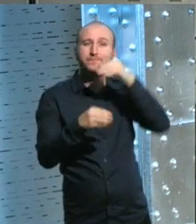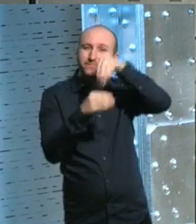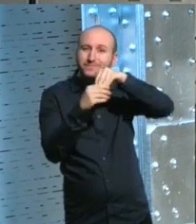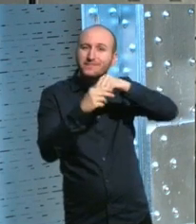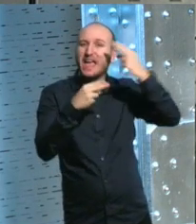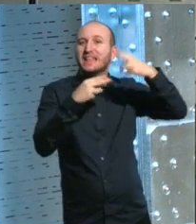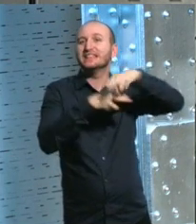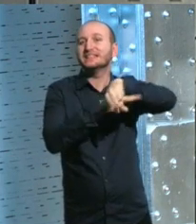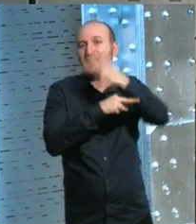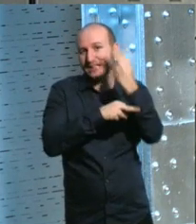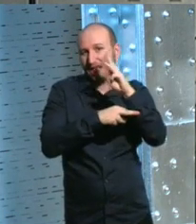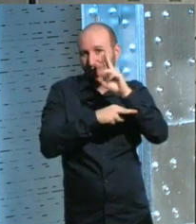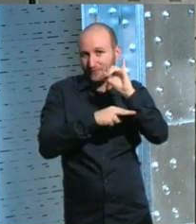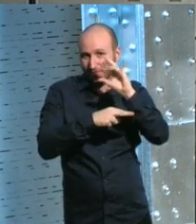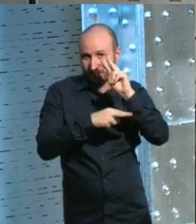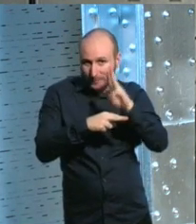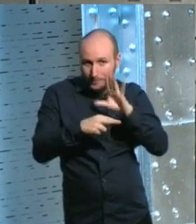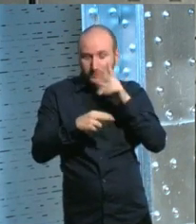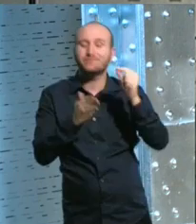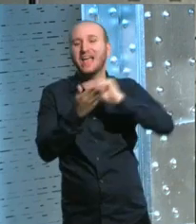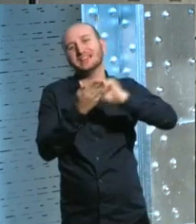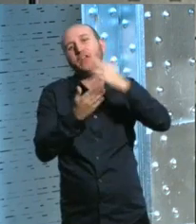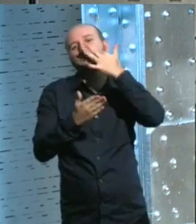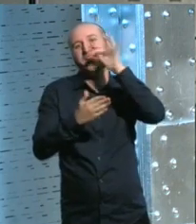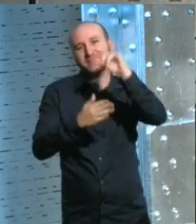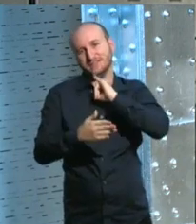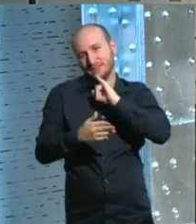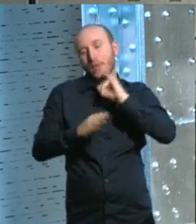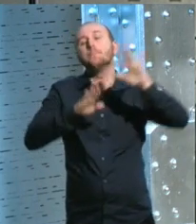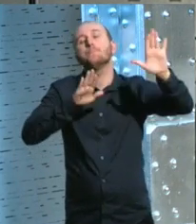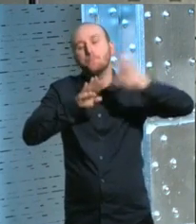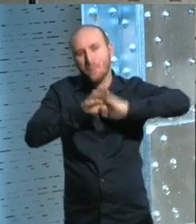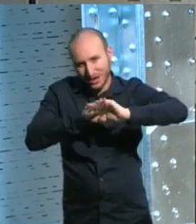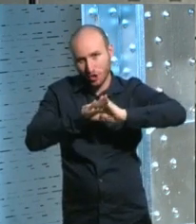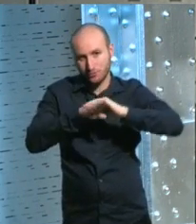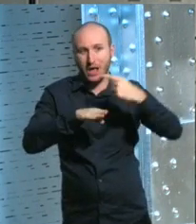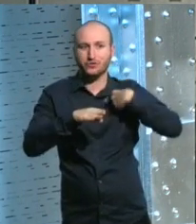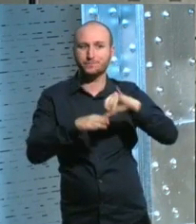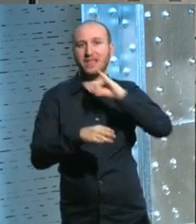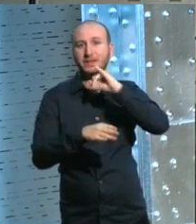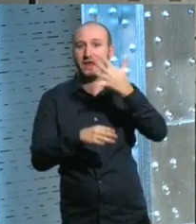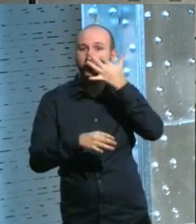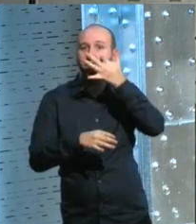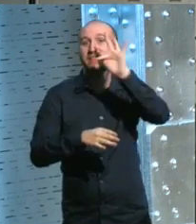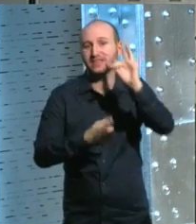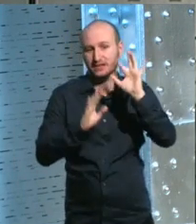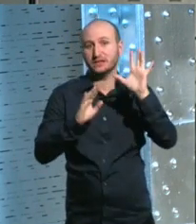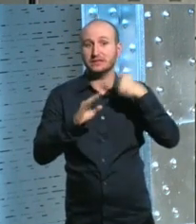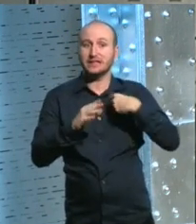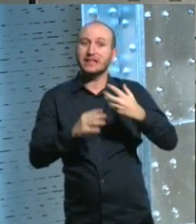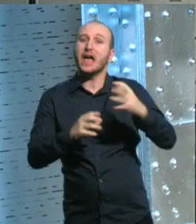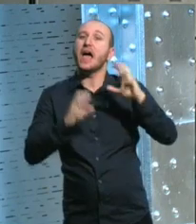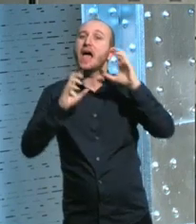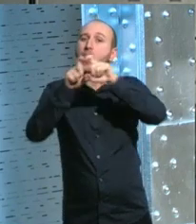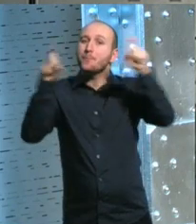Taxibit. No, lo escribió en francés, perdón. Lo acabo de escribir en francés, es una empresa griega que